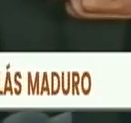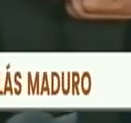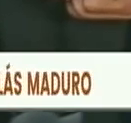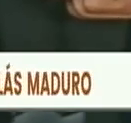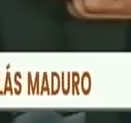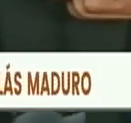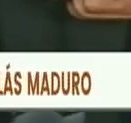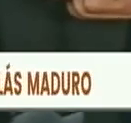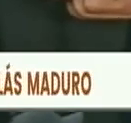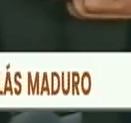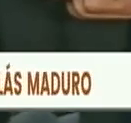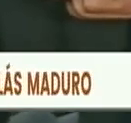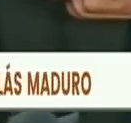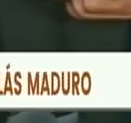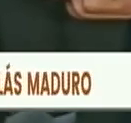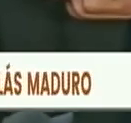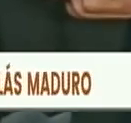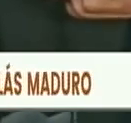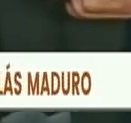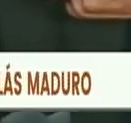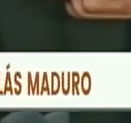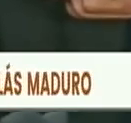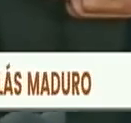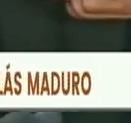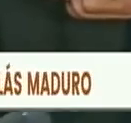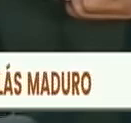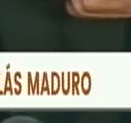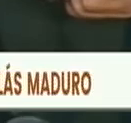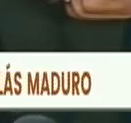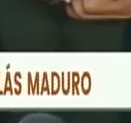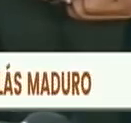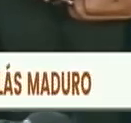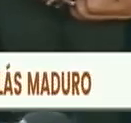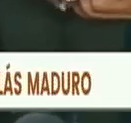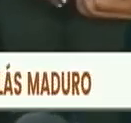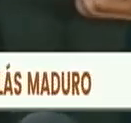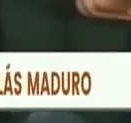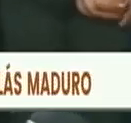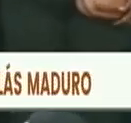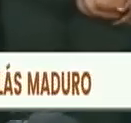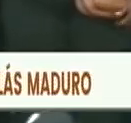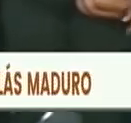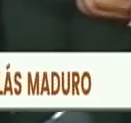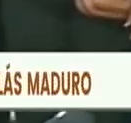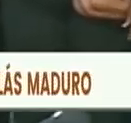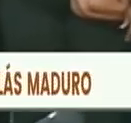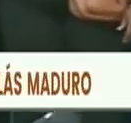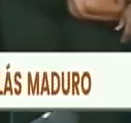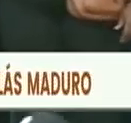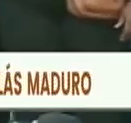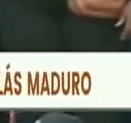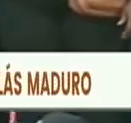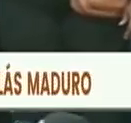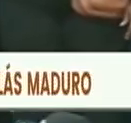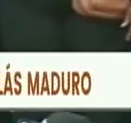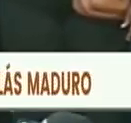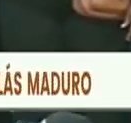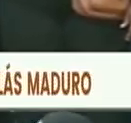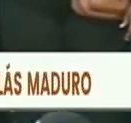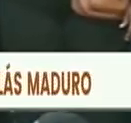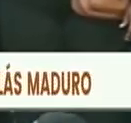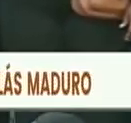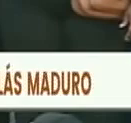Este país no está muerto, ni se va a vender, ni se va a morir. Este país no está en venta. Este país es de